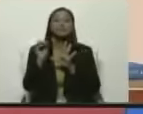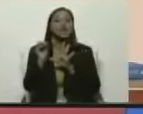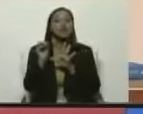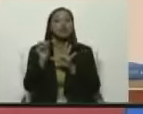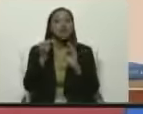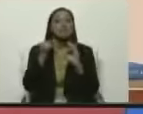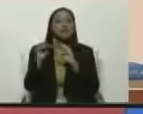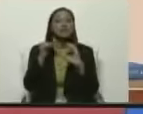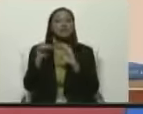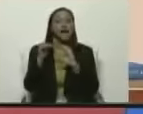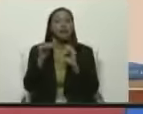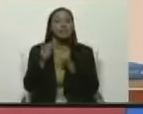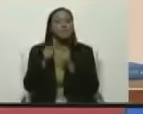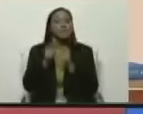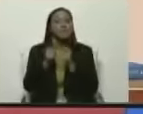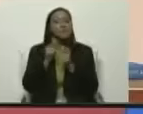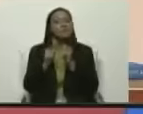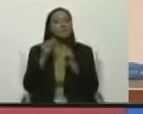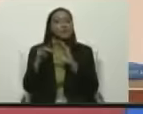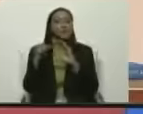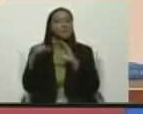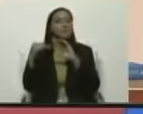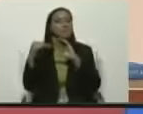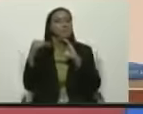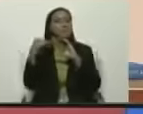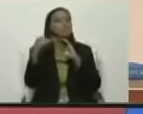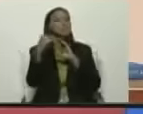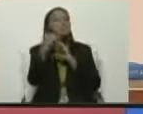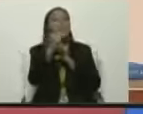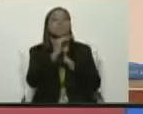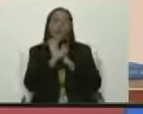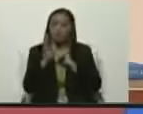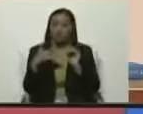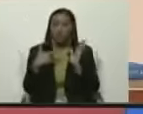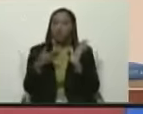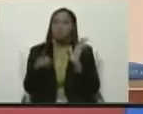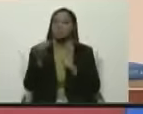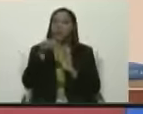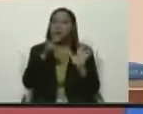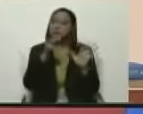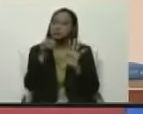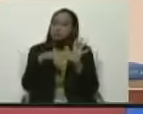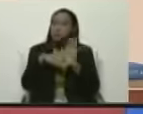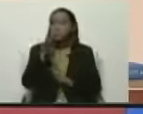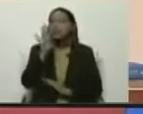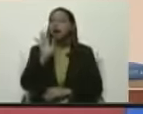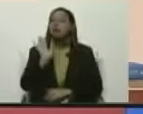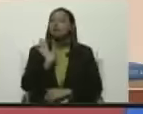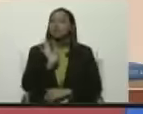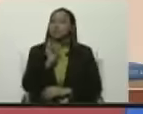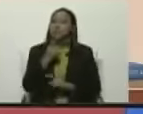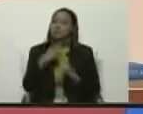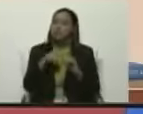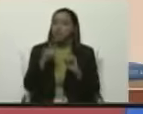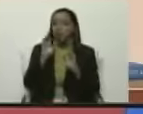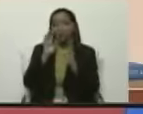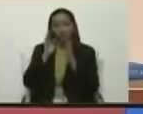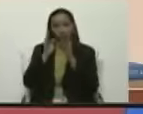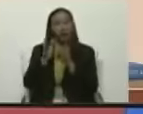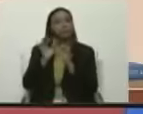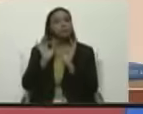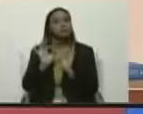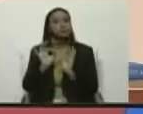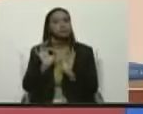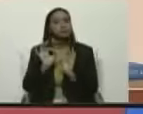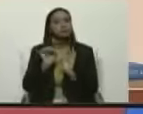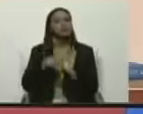por día. Pudiéramos pasar muchos más, pero enfocamos en un área en particular y mandamos los mensajes, y la gente